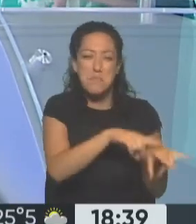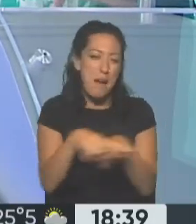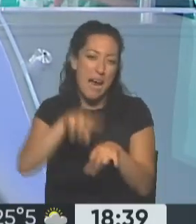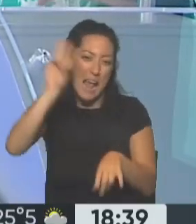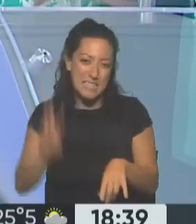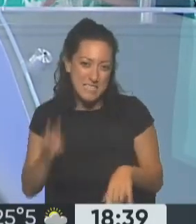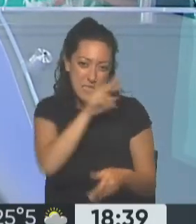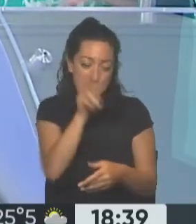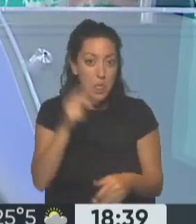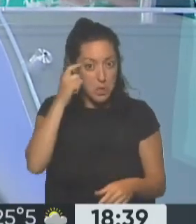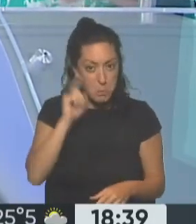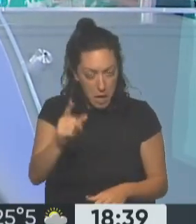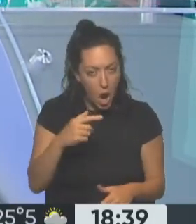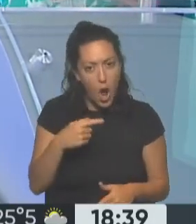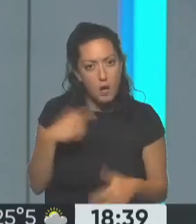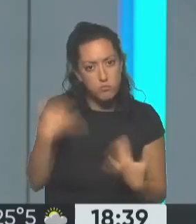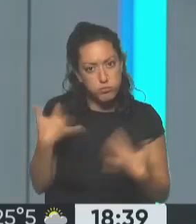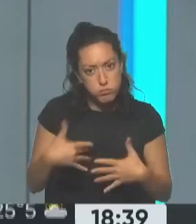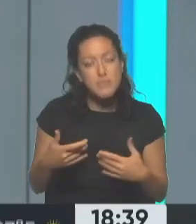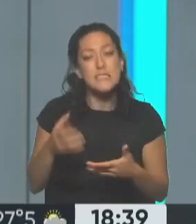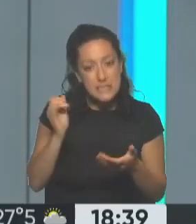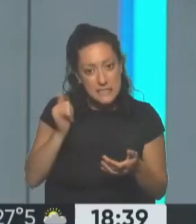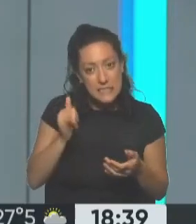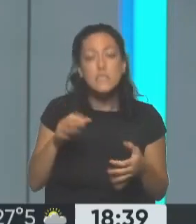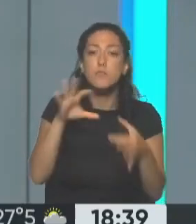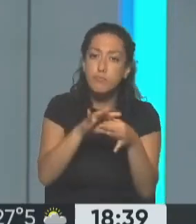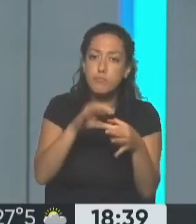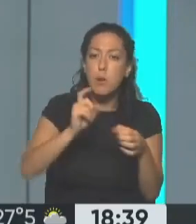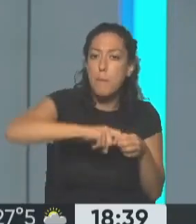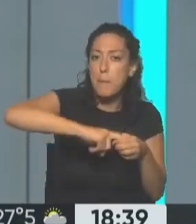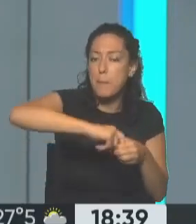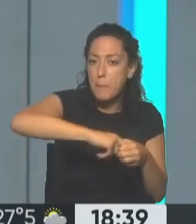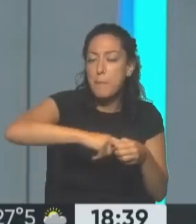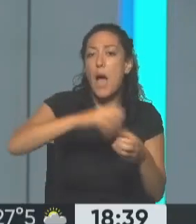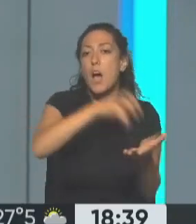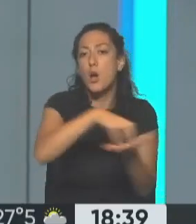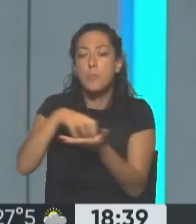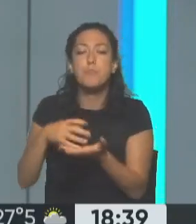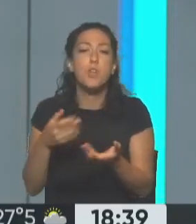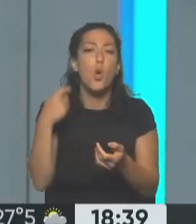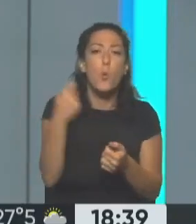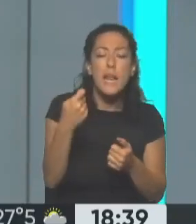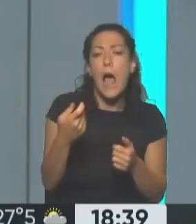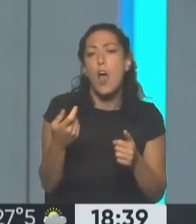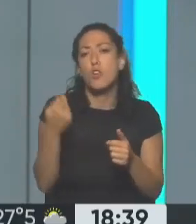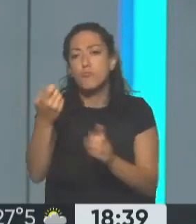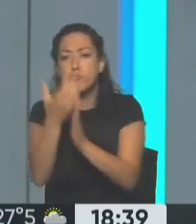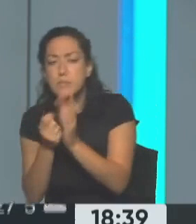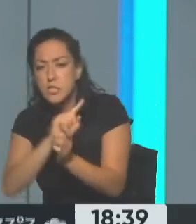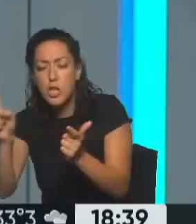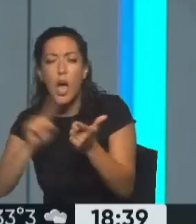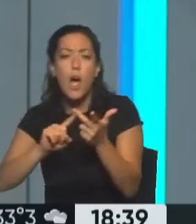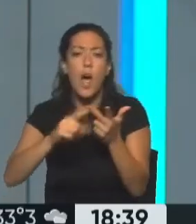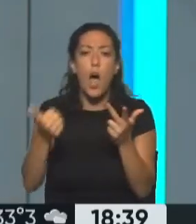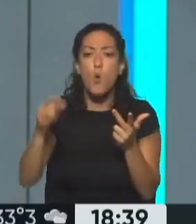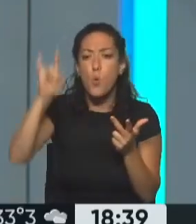que el trámite de certificación de la supervivencia se puede realizar desde 3 días hábiles antes de la fecha de cobro, la cual se rige